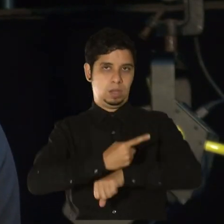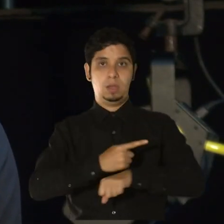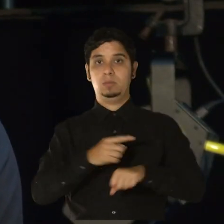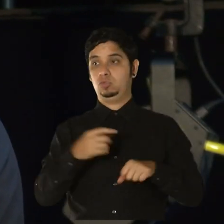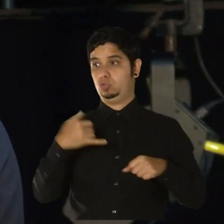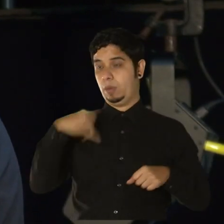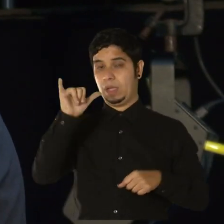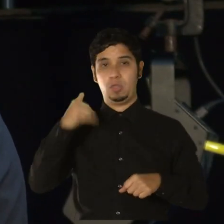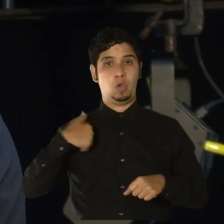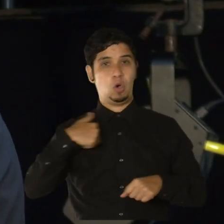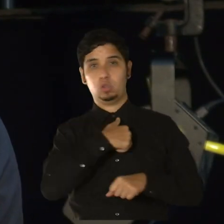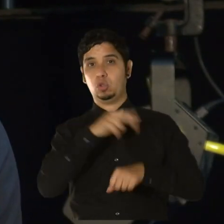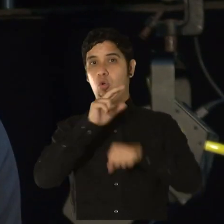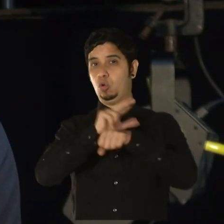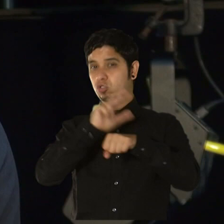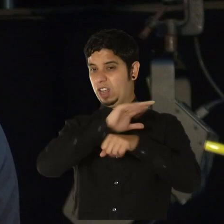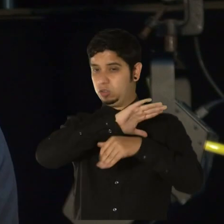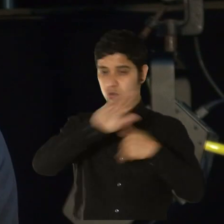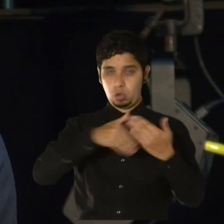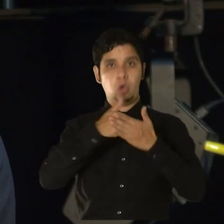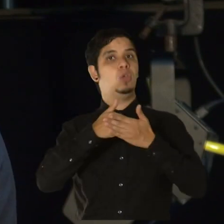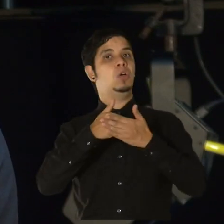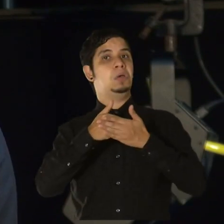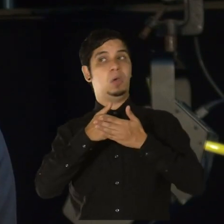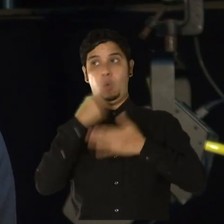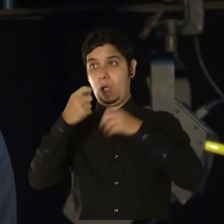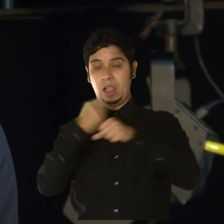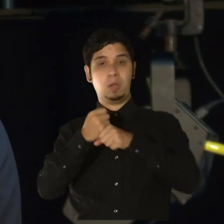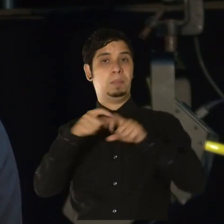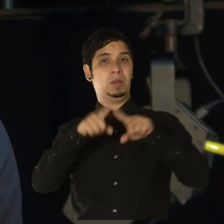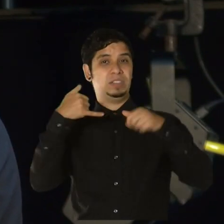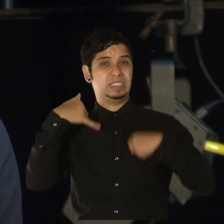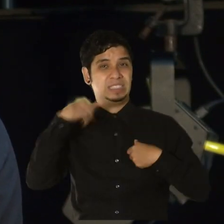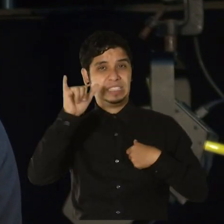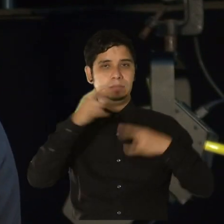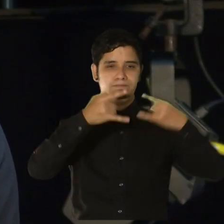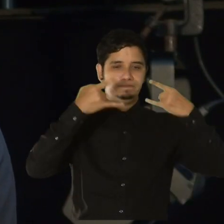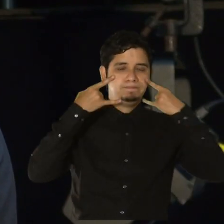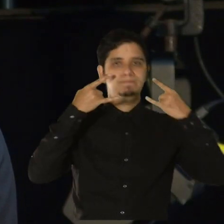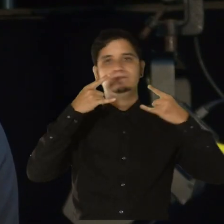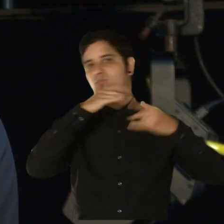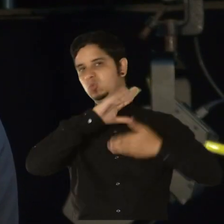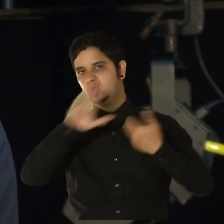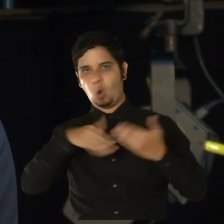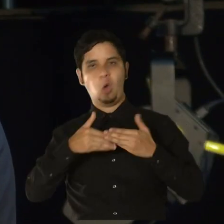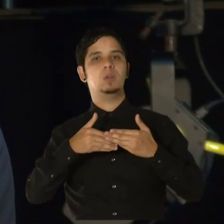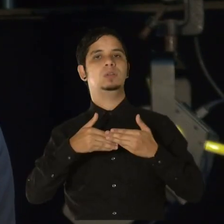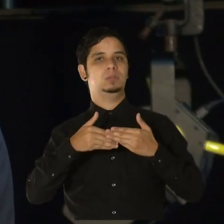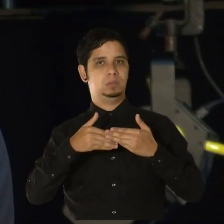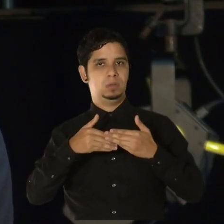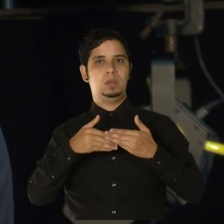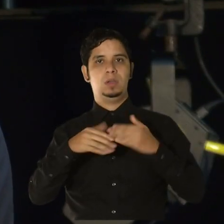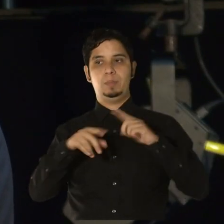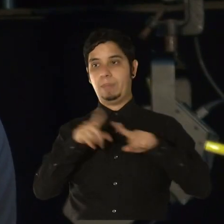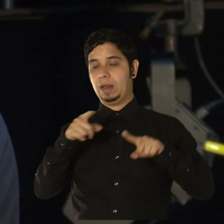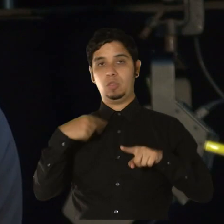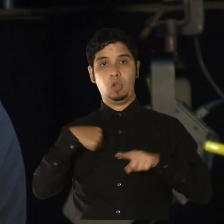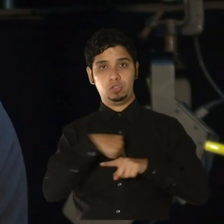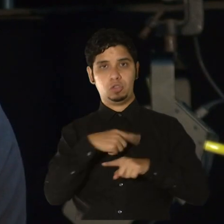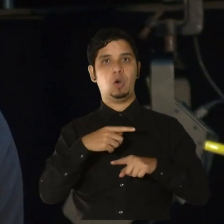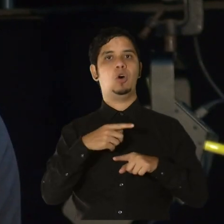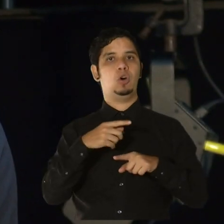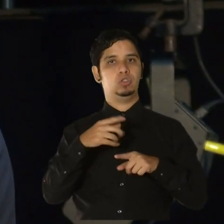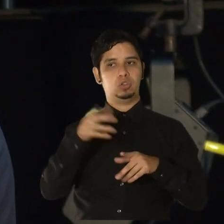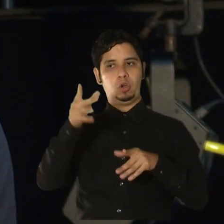equipo protector, aunque ya llevamos un año, para evitar no solamente enfermarnos o nosotros o llegar a reinfectarnos si es que perdemos